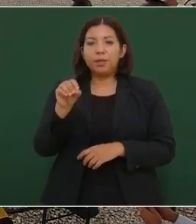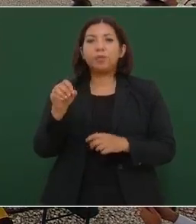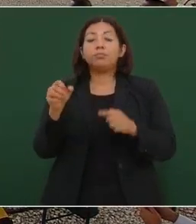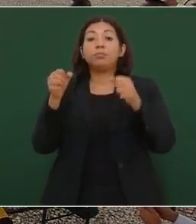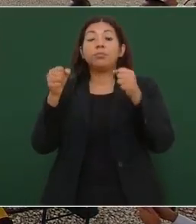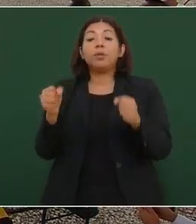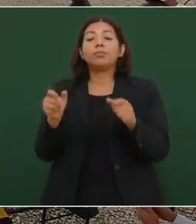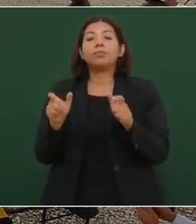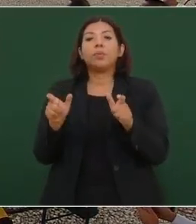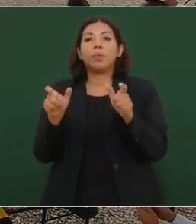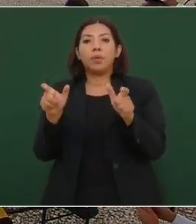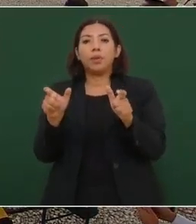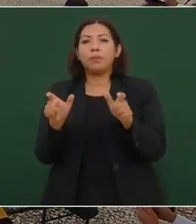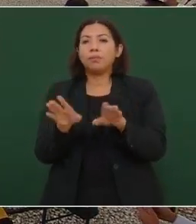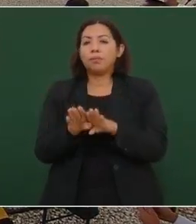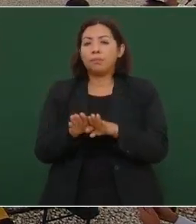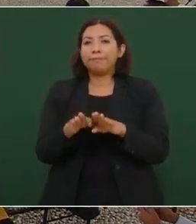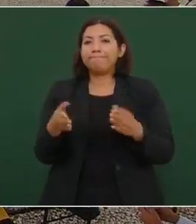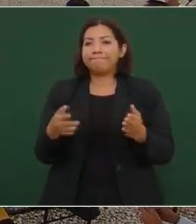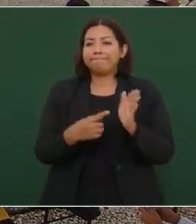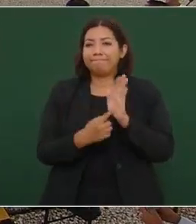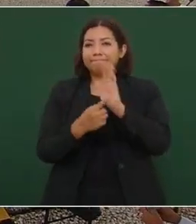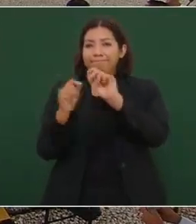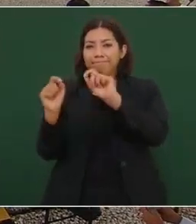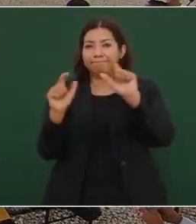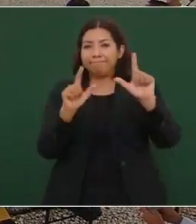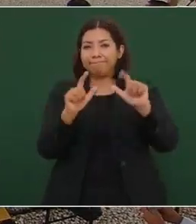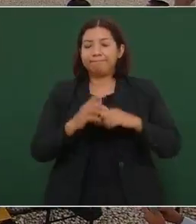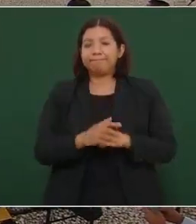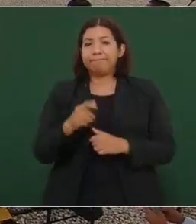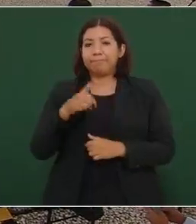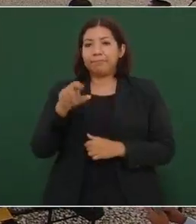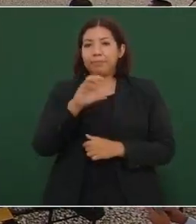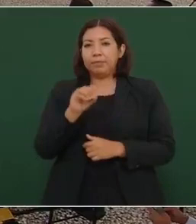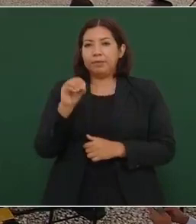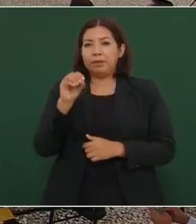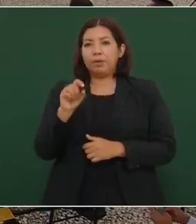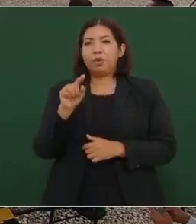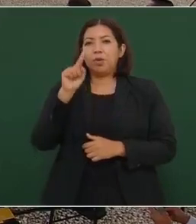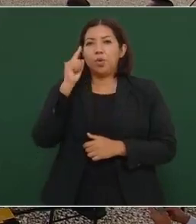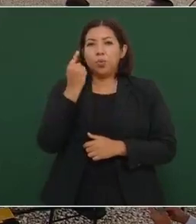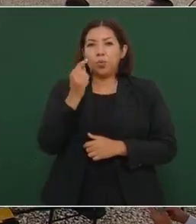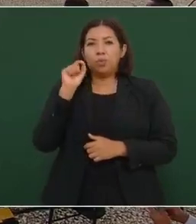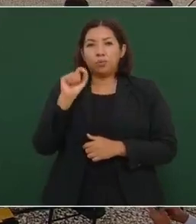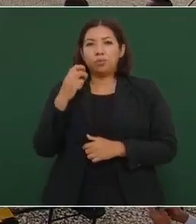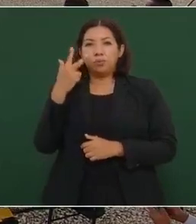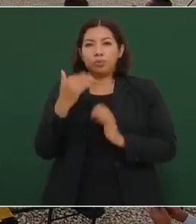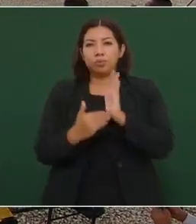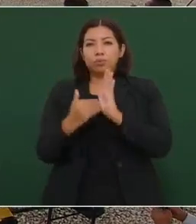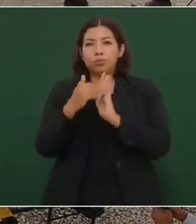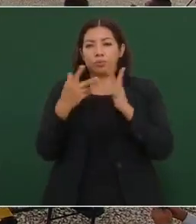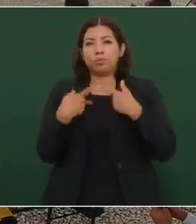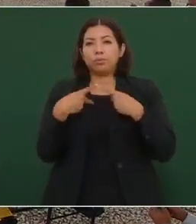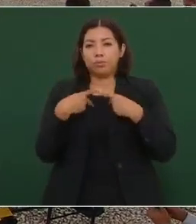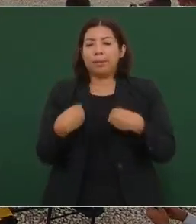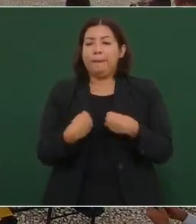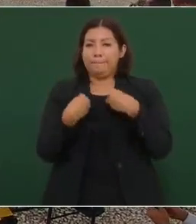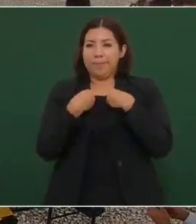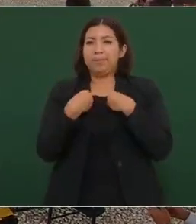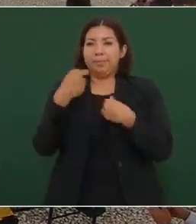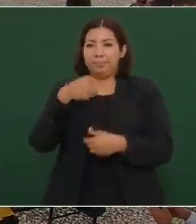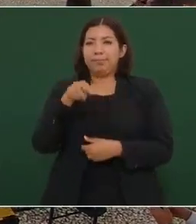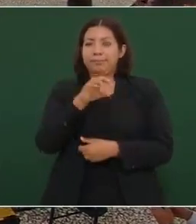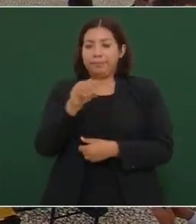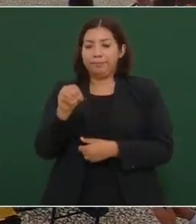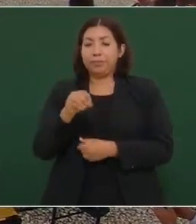por favor, con la presentación. En Quintana Roo, con una población de 1.8 millones de habitantes,